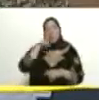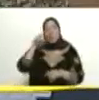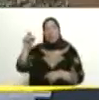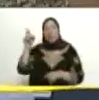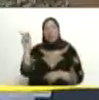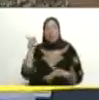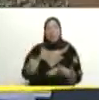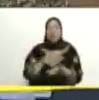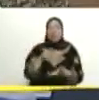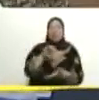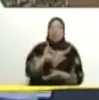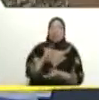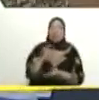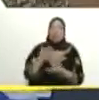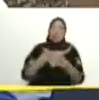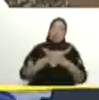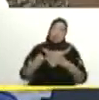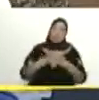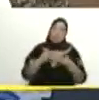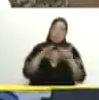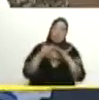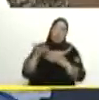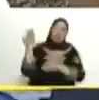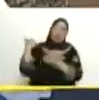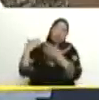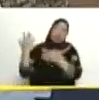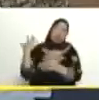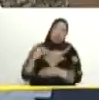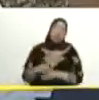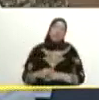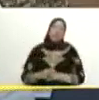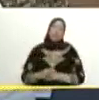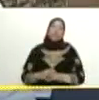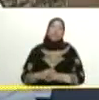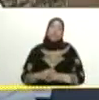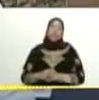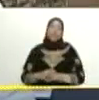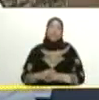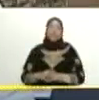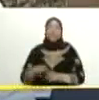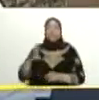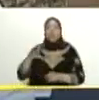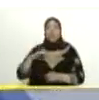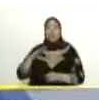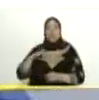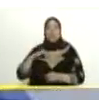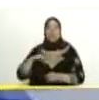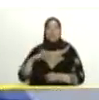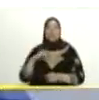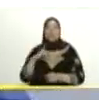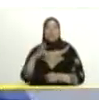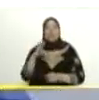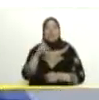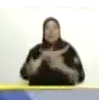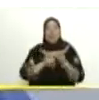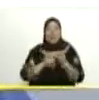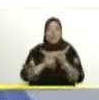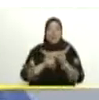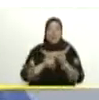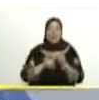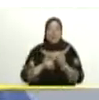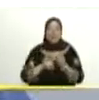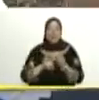bonito. Lleveguera. Claro. Ajá. Y, bueno... detective Celia, vamos a repetir. Sí, la detective.